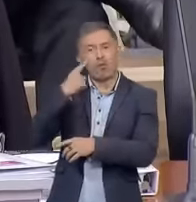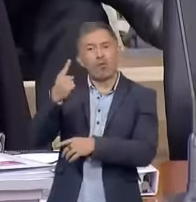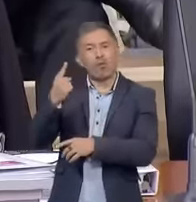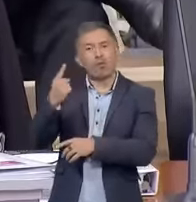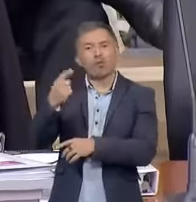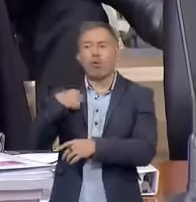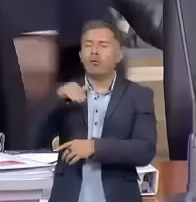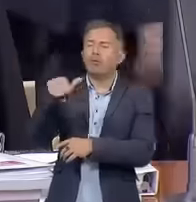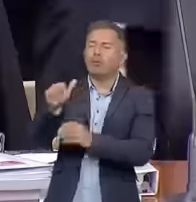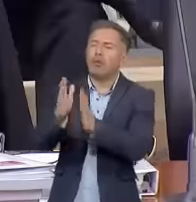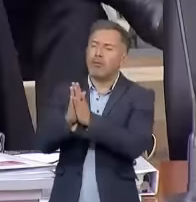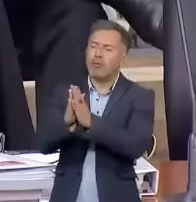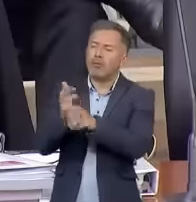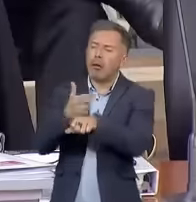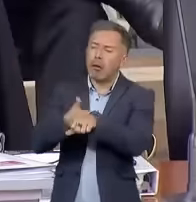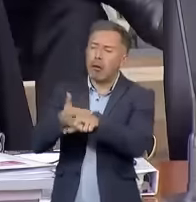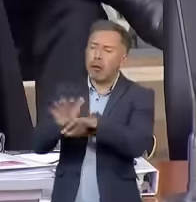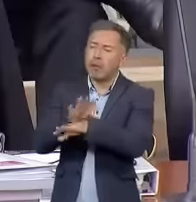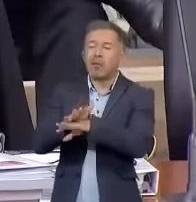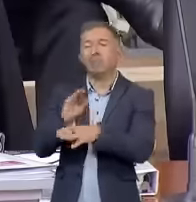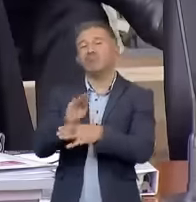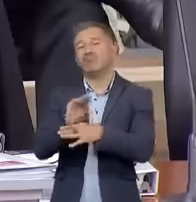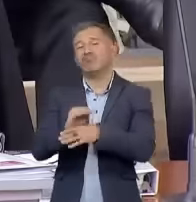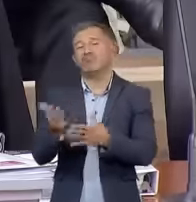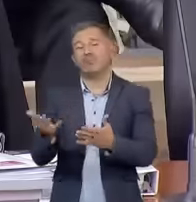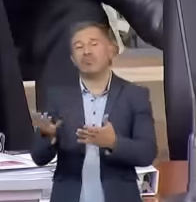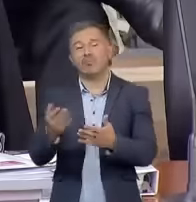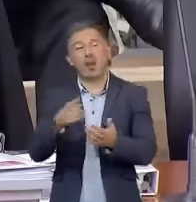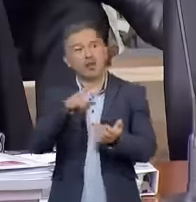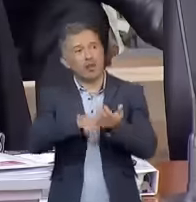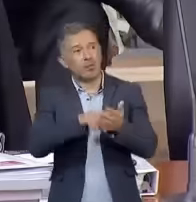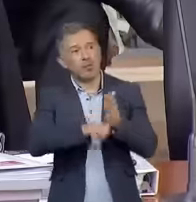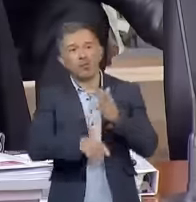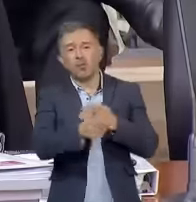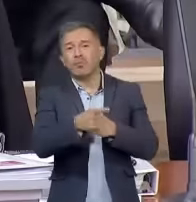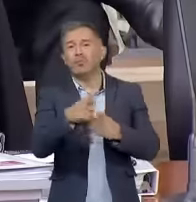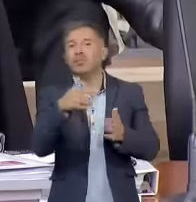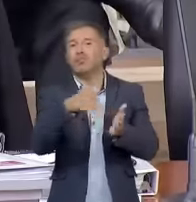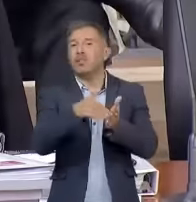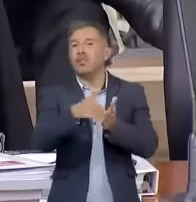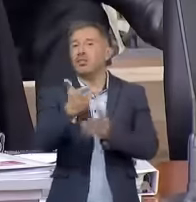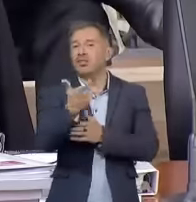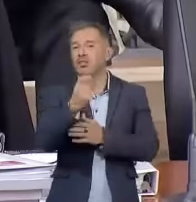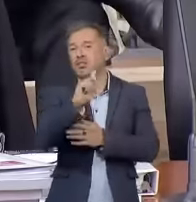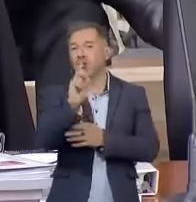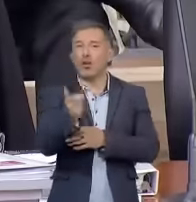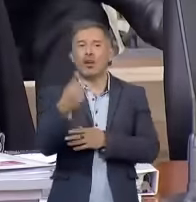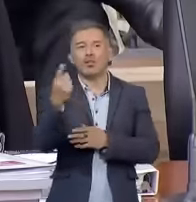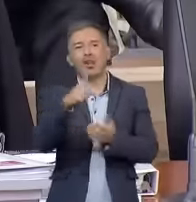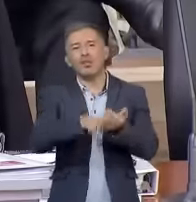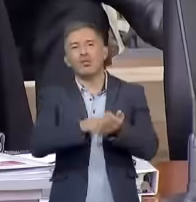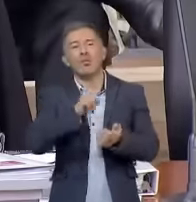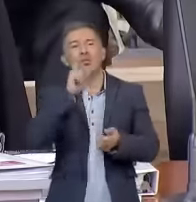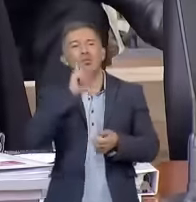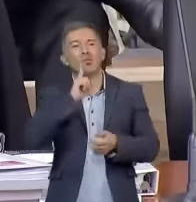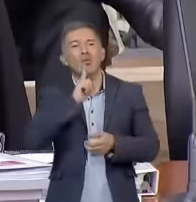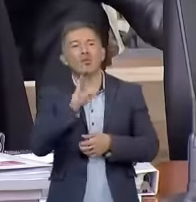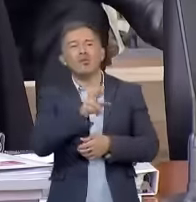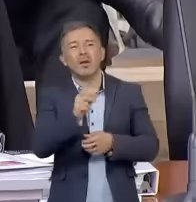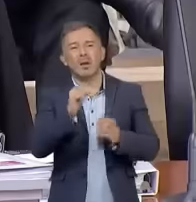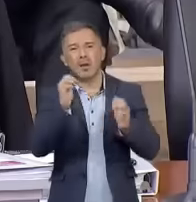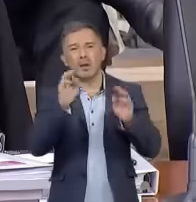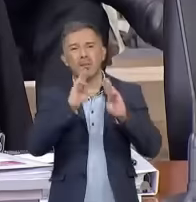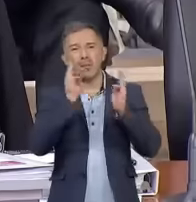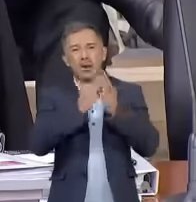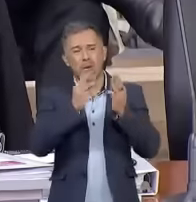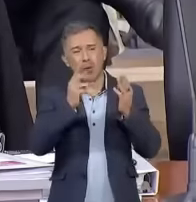son cuando hay hechos gravísimos como los millones de dólares de la campaña narcopresidente narco candidata Por más que les moleste